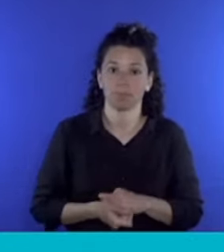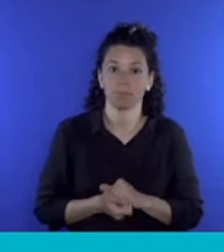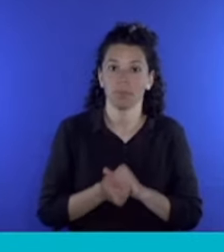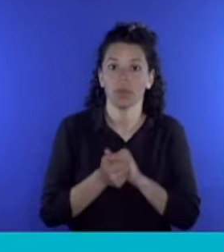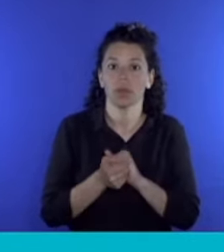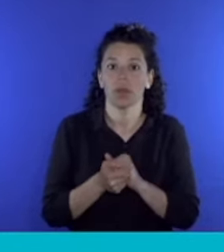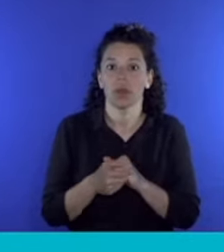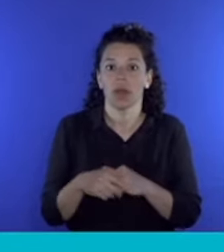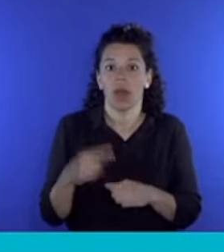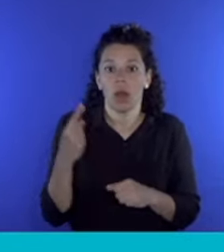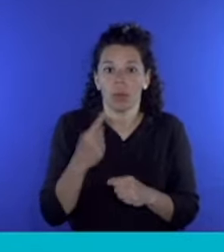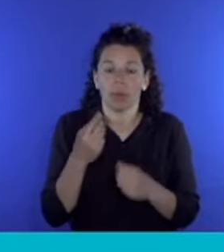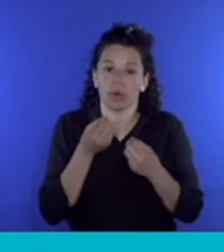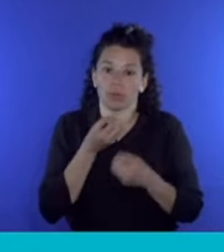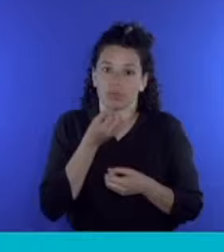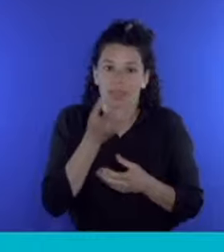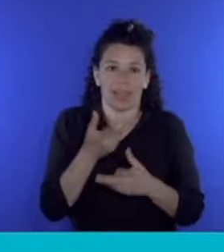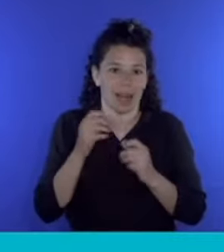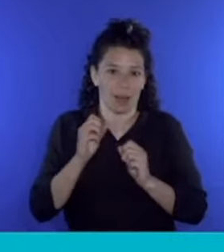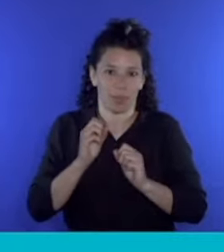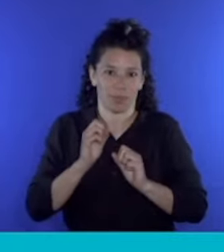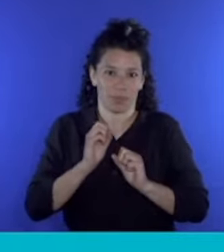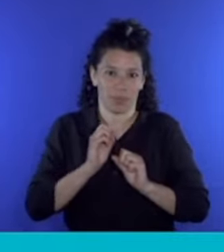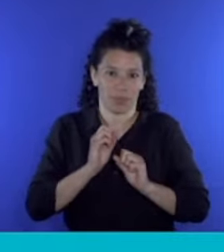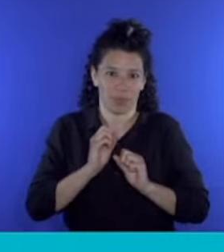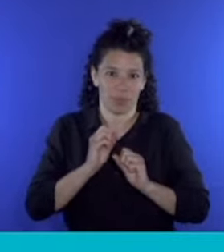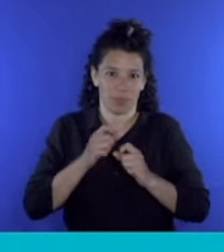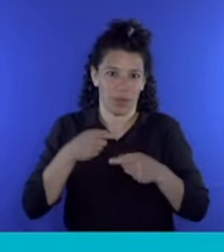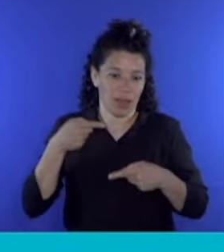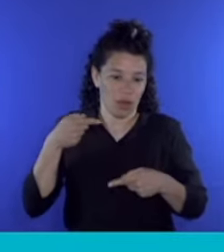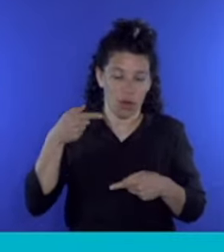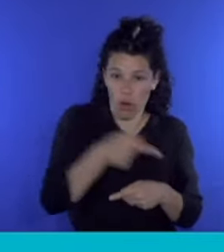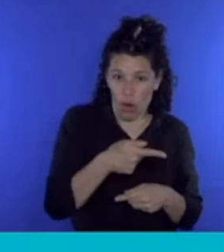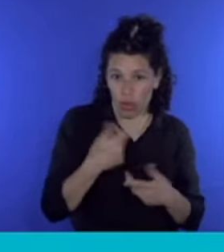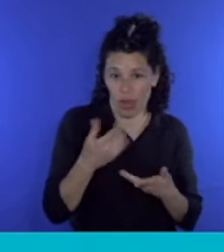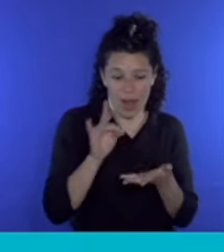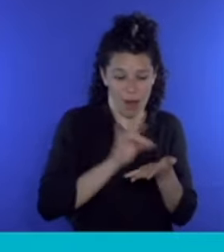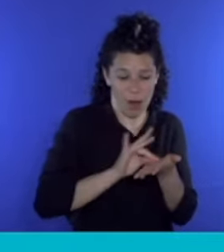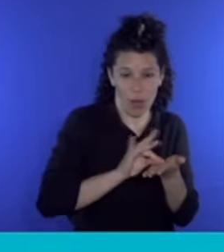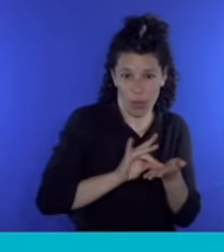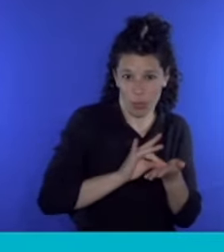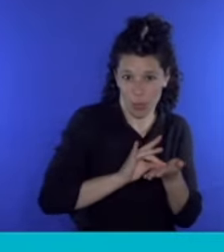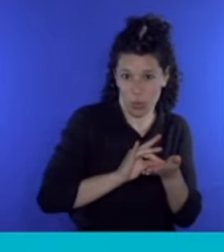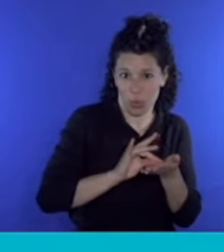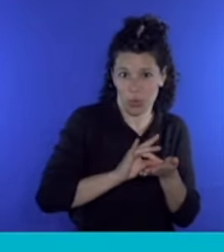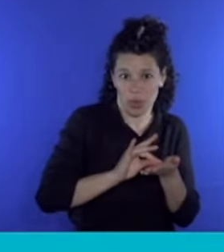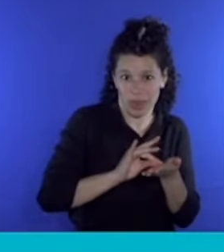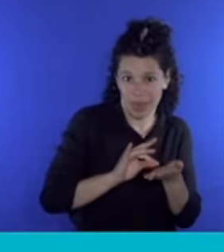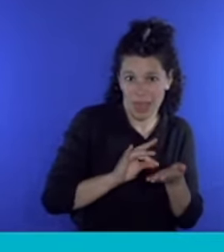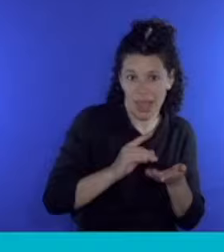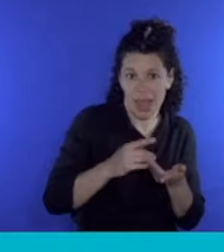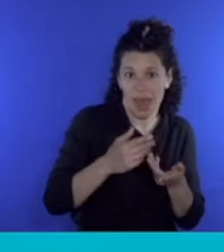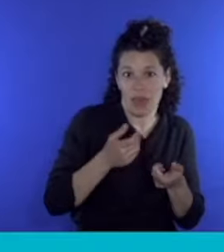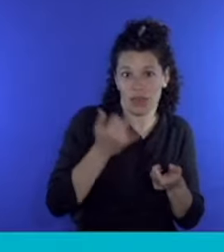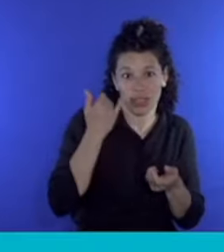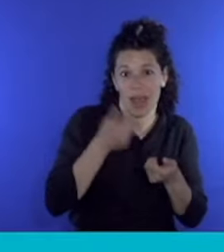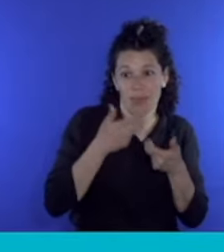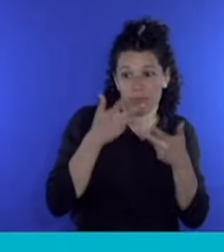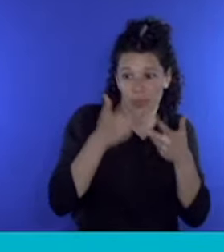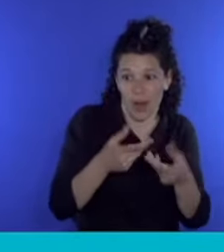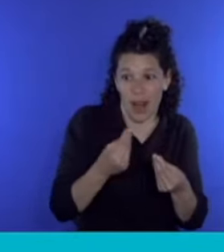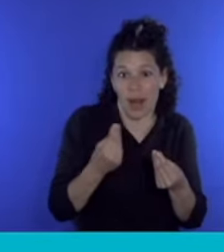manifestar mi repudio algunos de los diputados preopinante que parecen muy